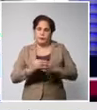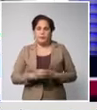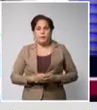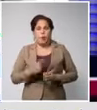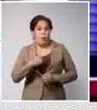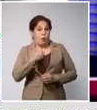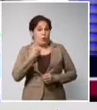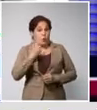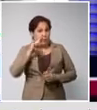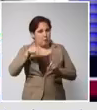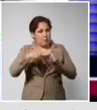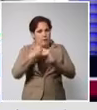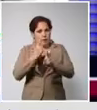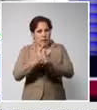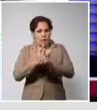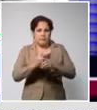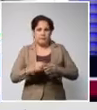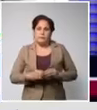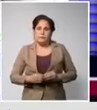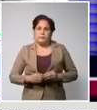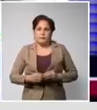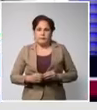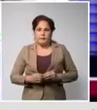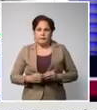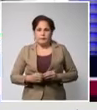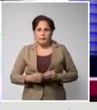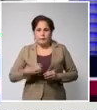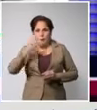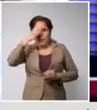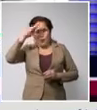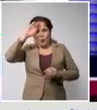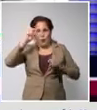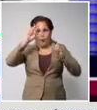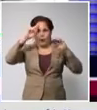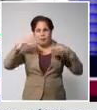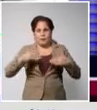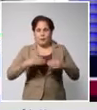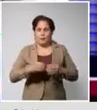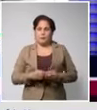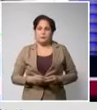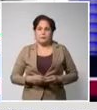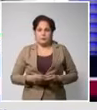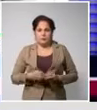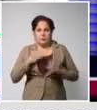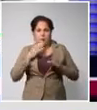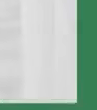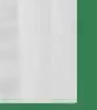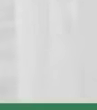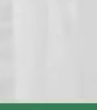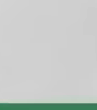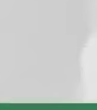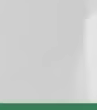nos vemos mañana para seguirle contando lo que hace Cuba por la salud de su población. Muy buenos días.